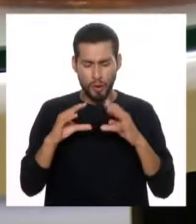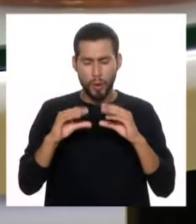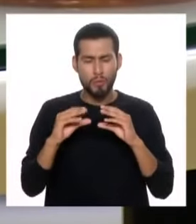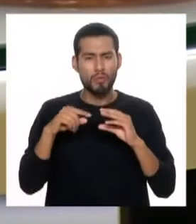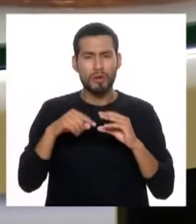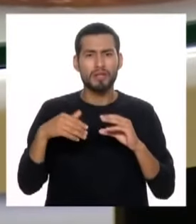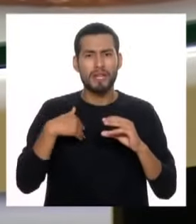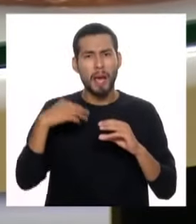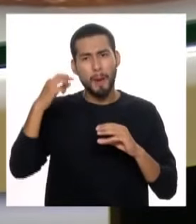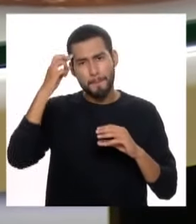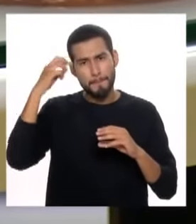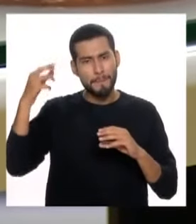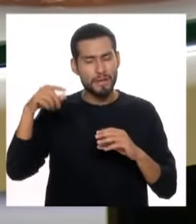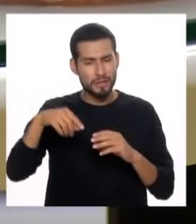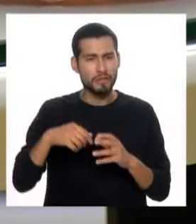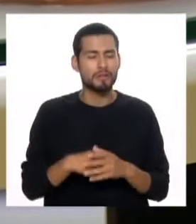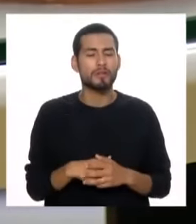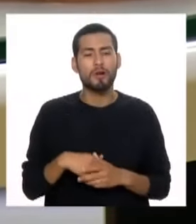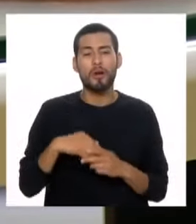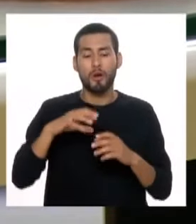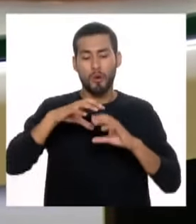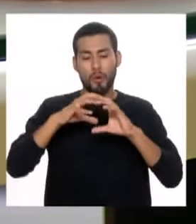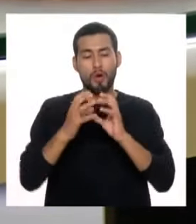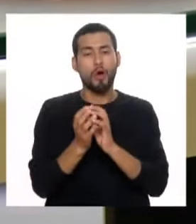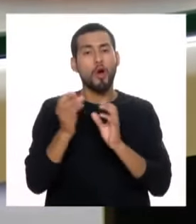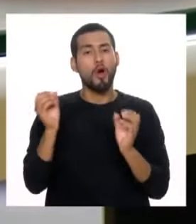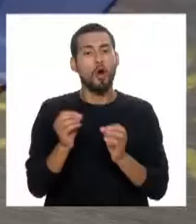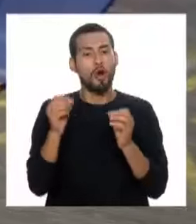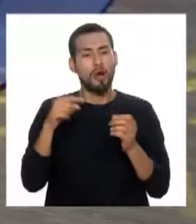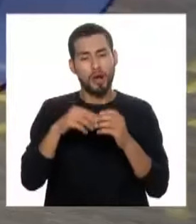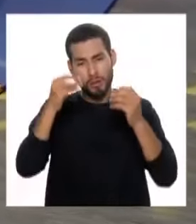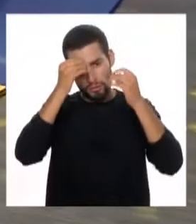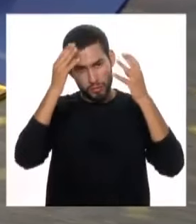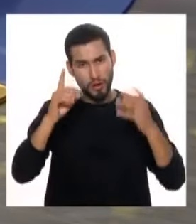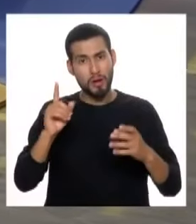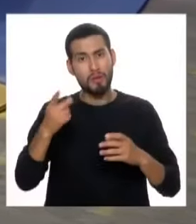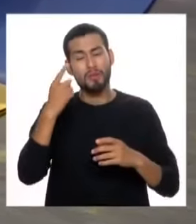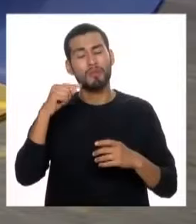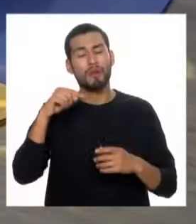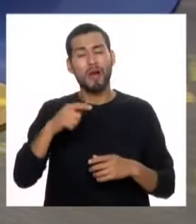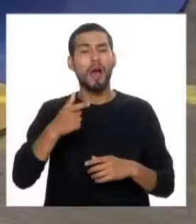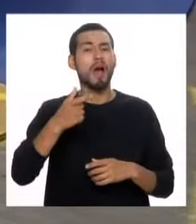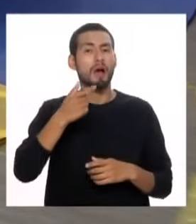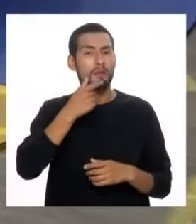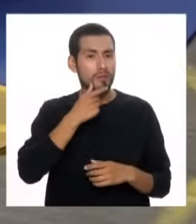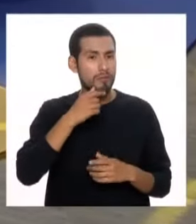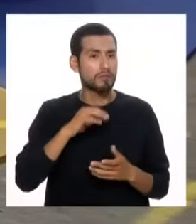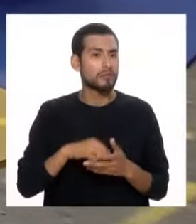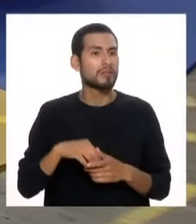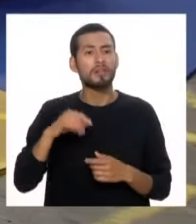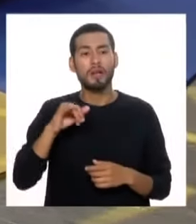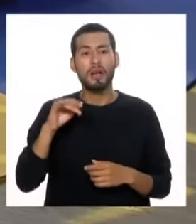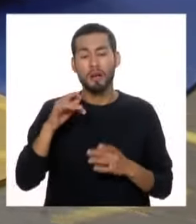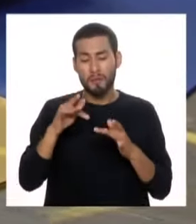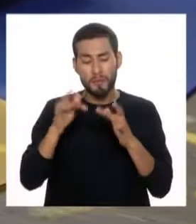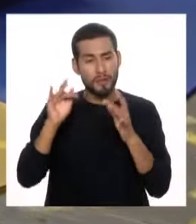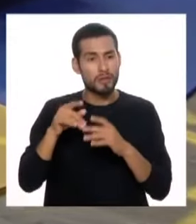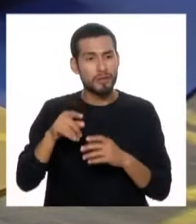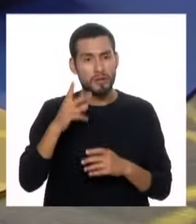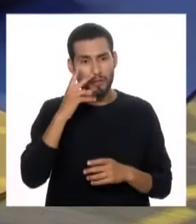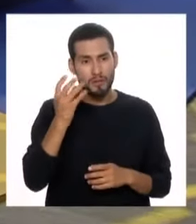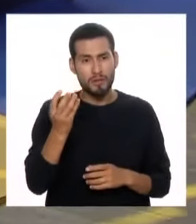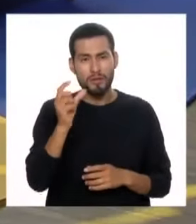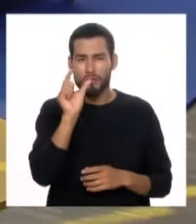lleva pisco, la bola de oro, que era tradicional para bodas, primeras comuniones, la brillantina, esa es la bola de